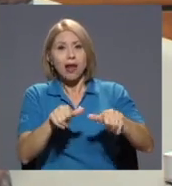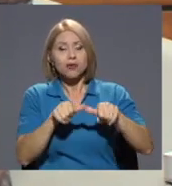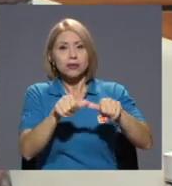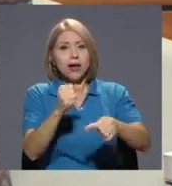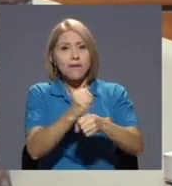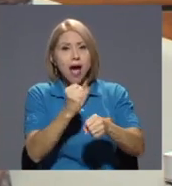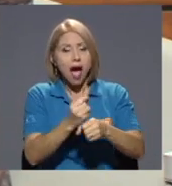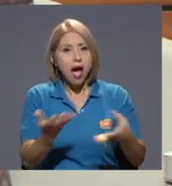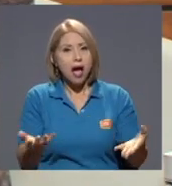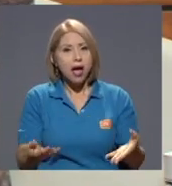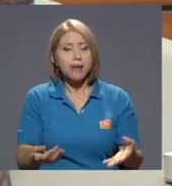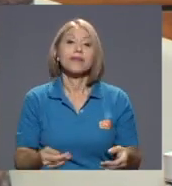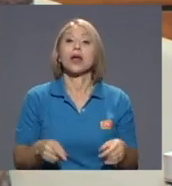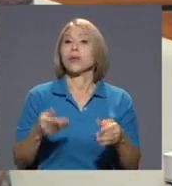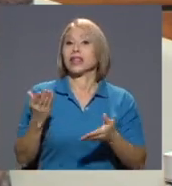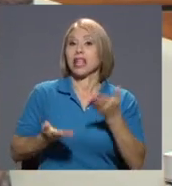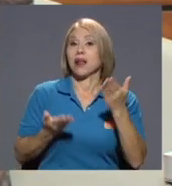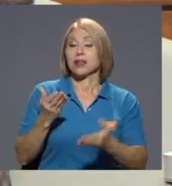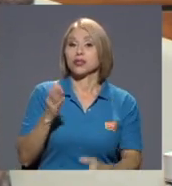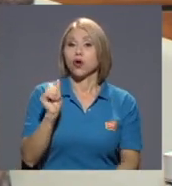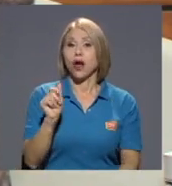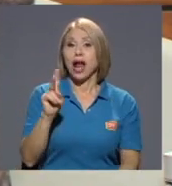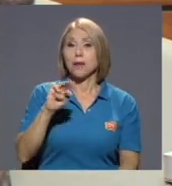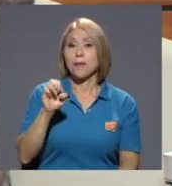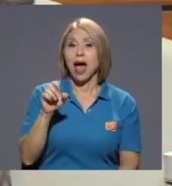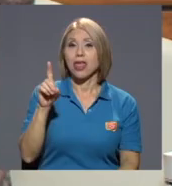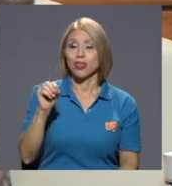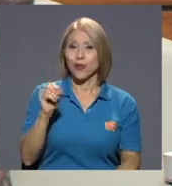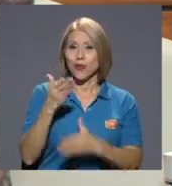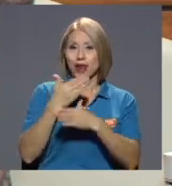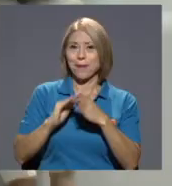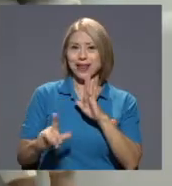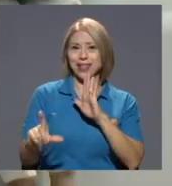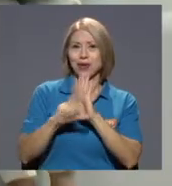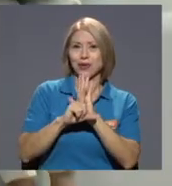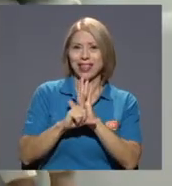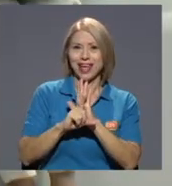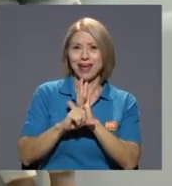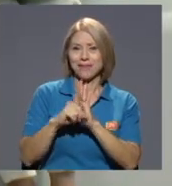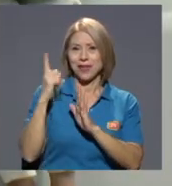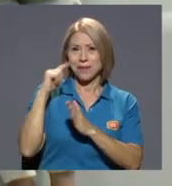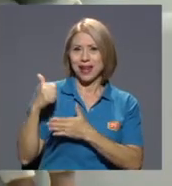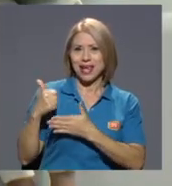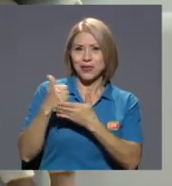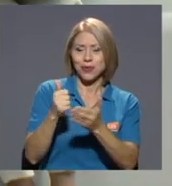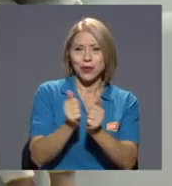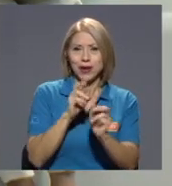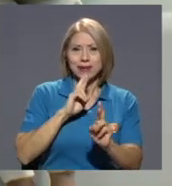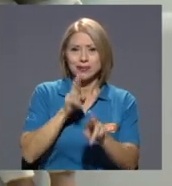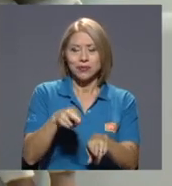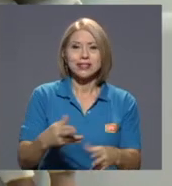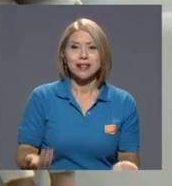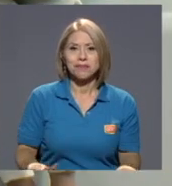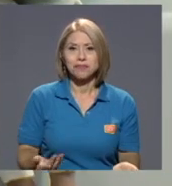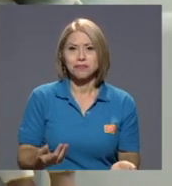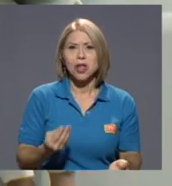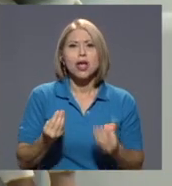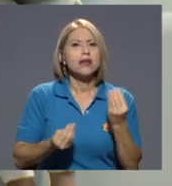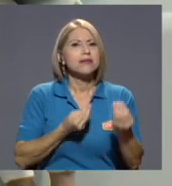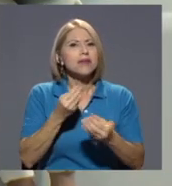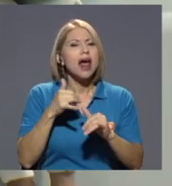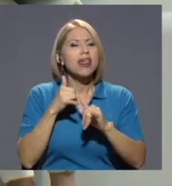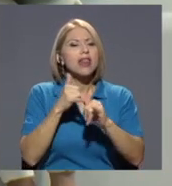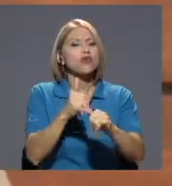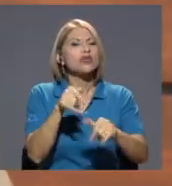tal vez don armando que digamos que se ha encargado a la parte jurídica para que nos ayude con esa respuesta que ha planteado ahora valeria como está conformada la